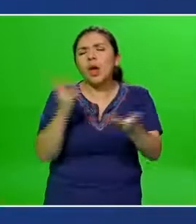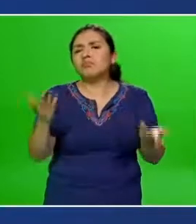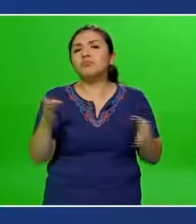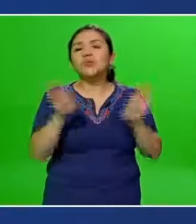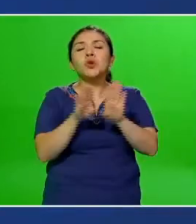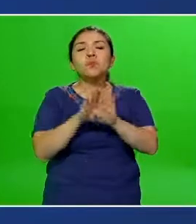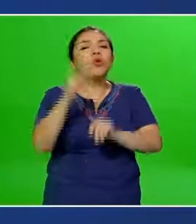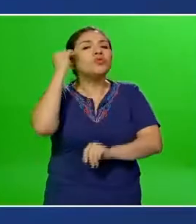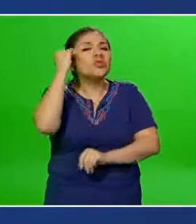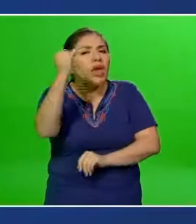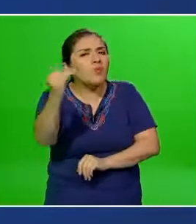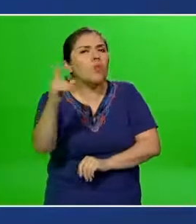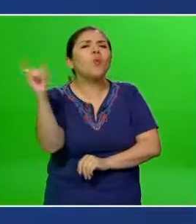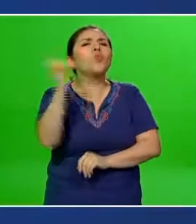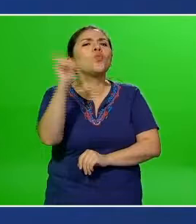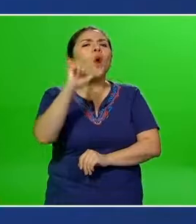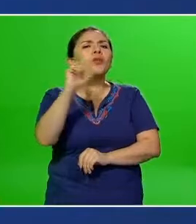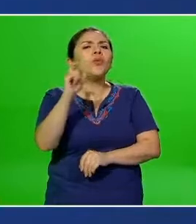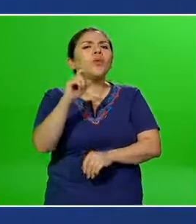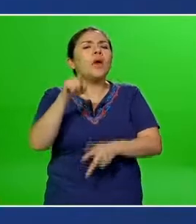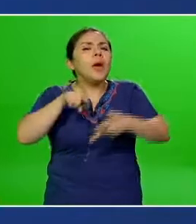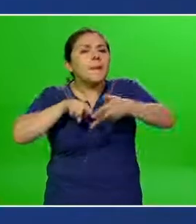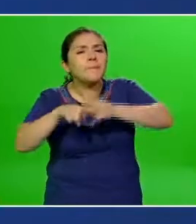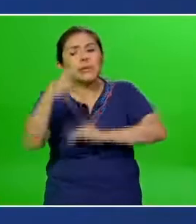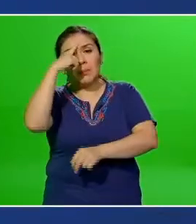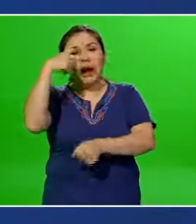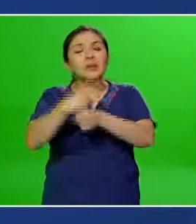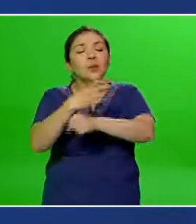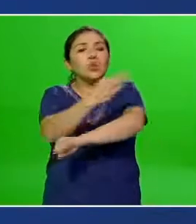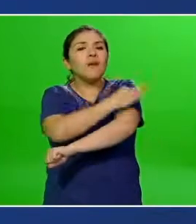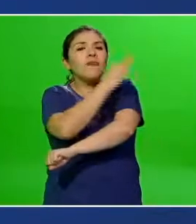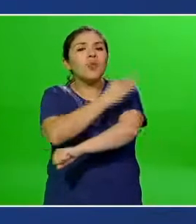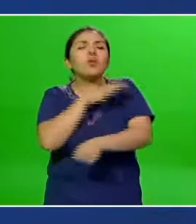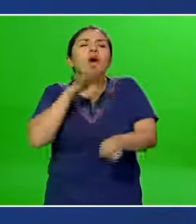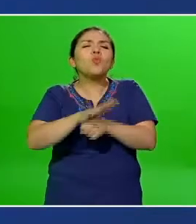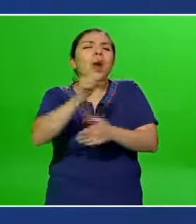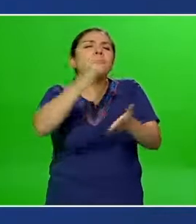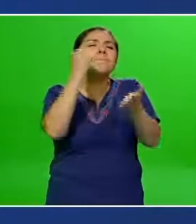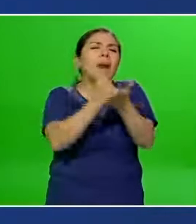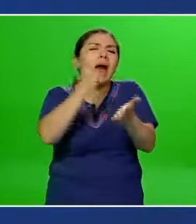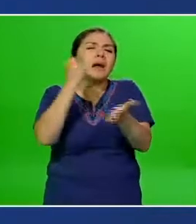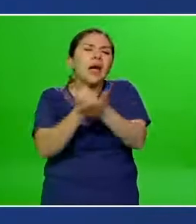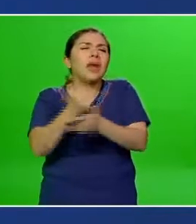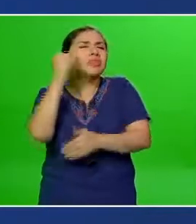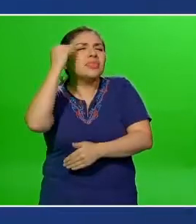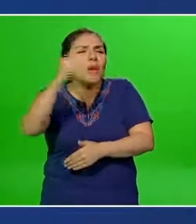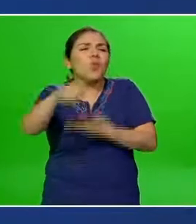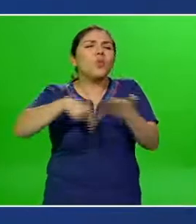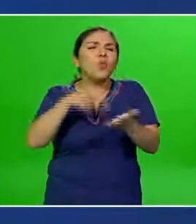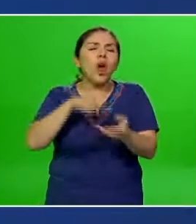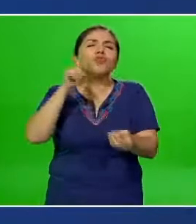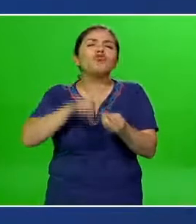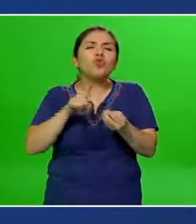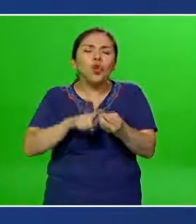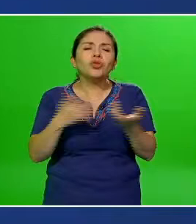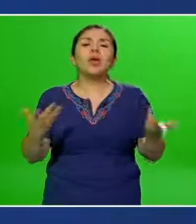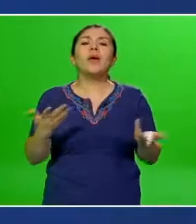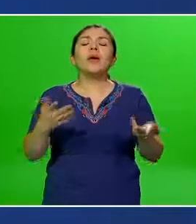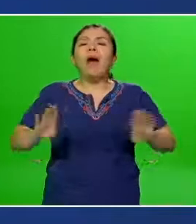sobre las temporalidades de cuándo se aplica la segunda dosis de cada una de ellas, los